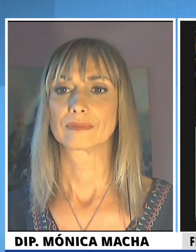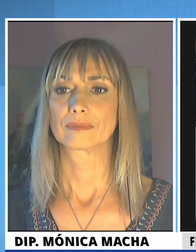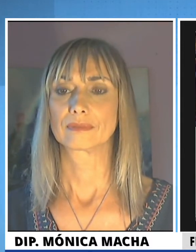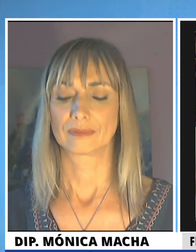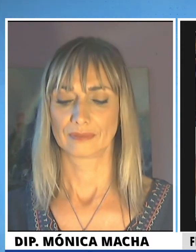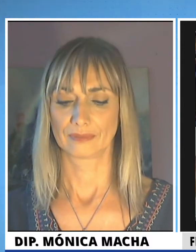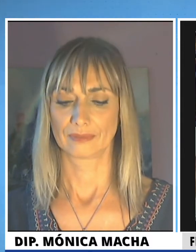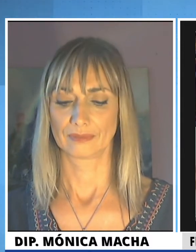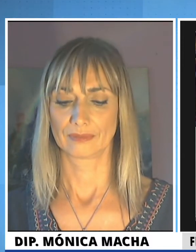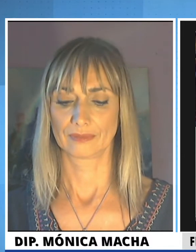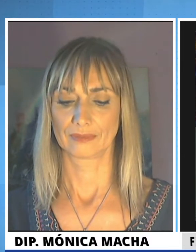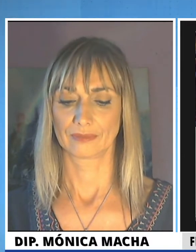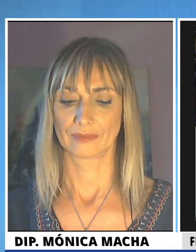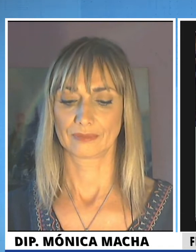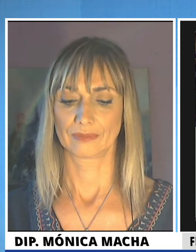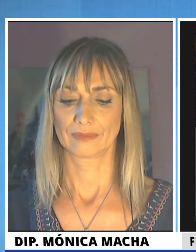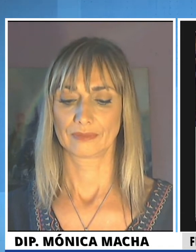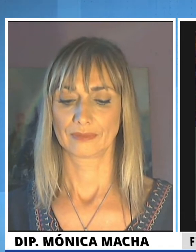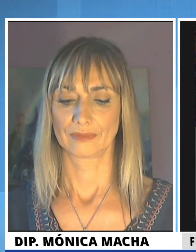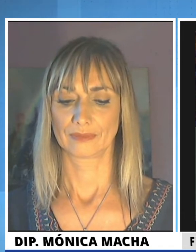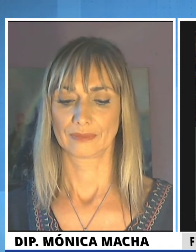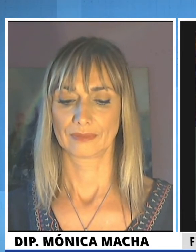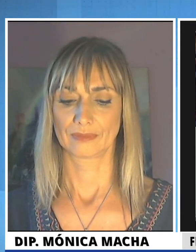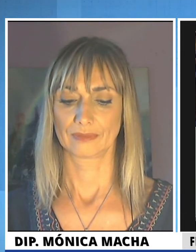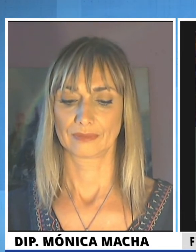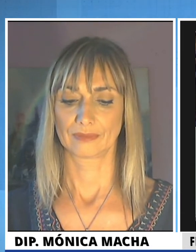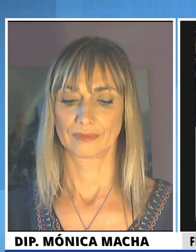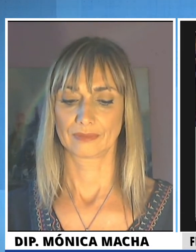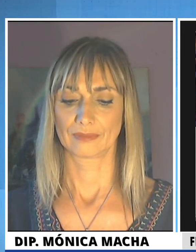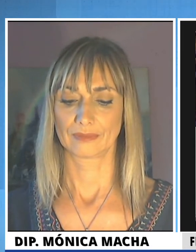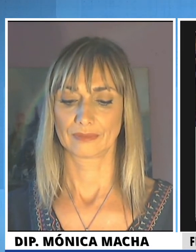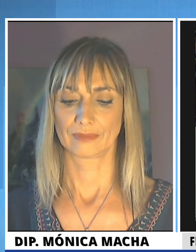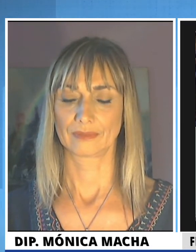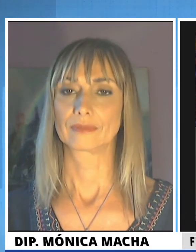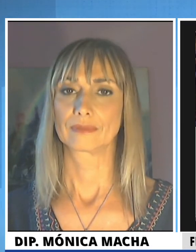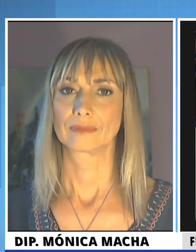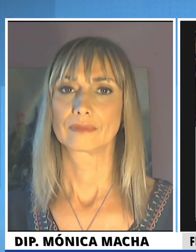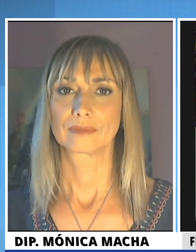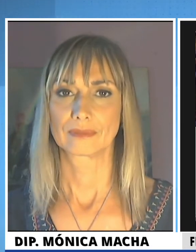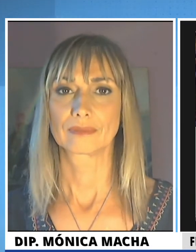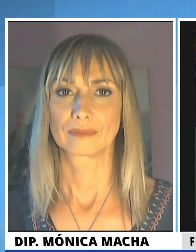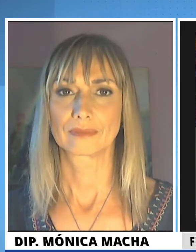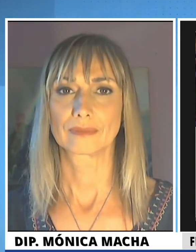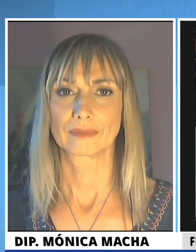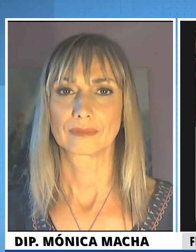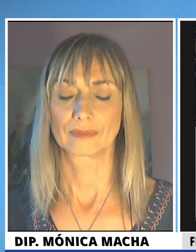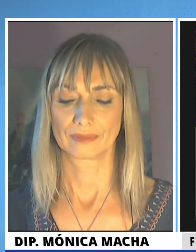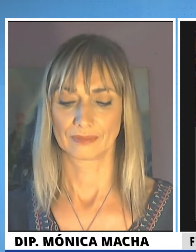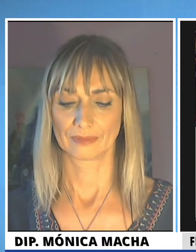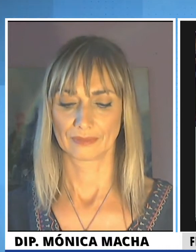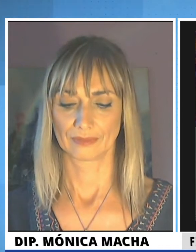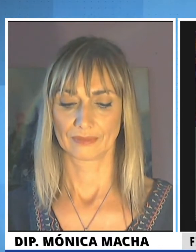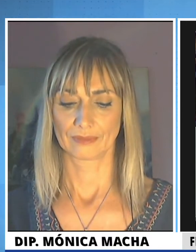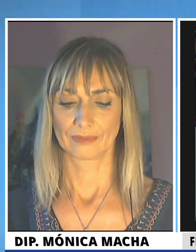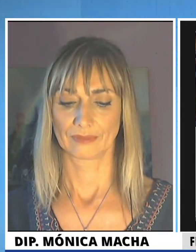ahí perdemos nosotras. Entonces, esas son las cuestiones que tenemos que desactivar para mí, o sea, porque ahí hay un nivel